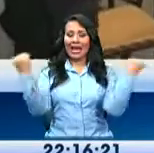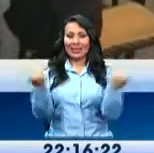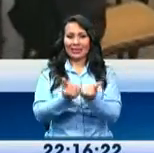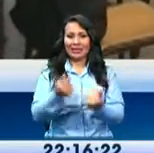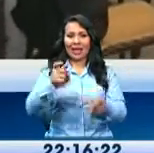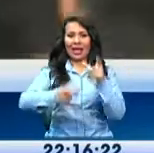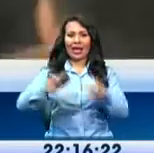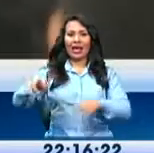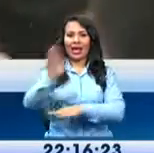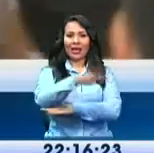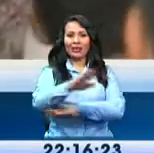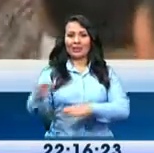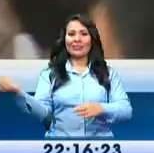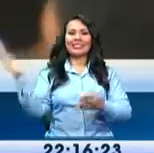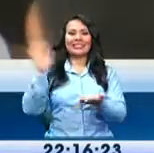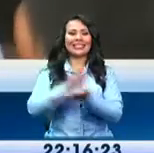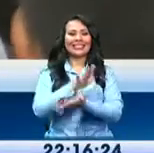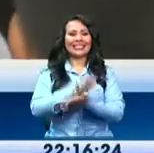clases.